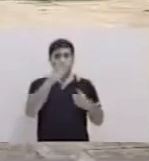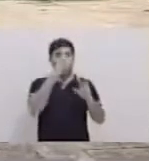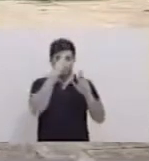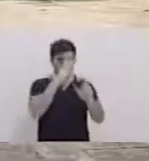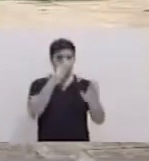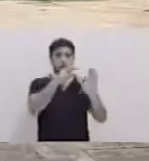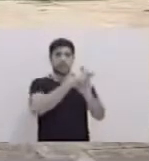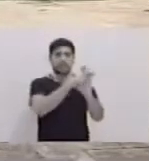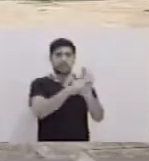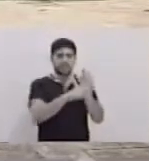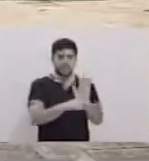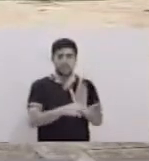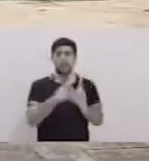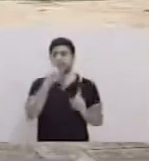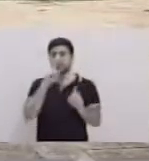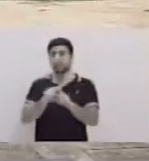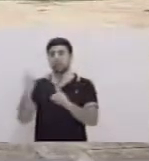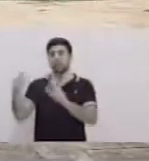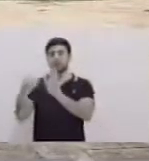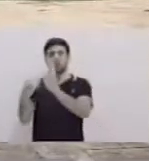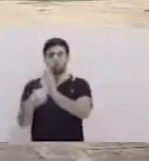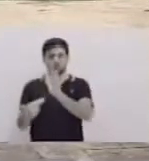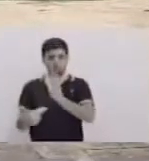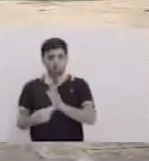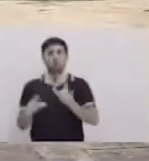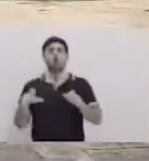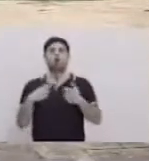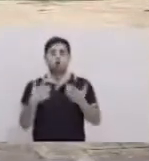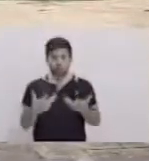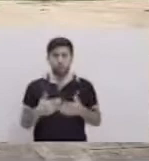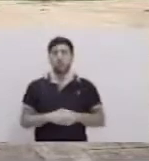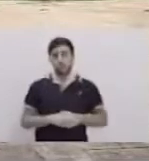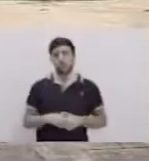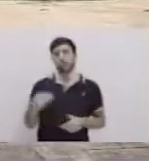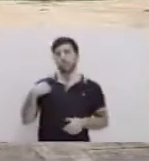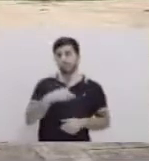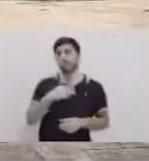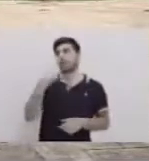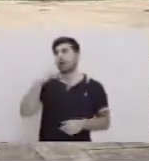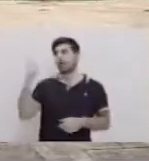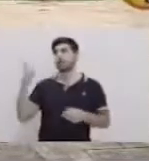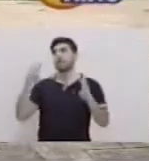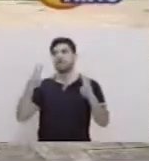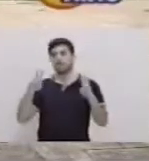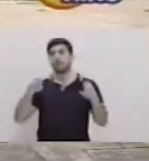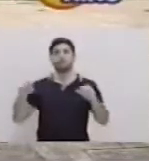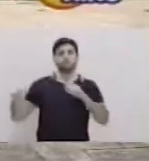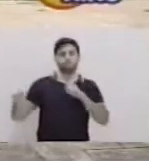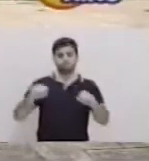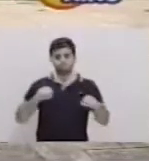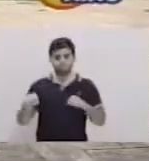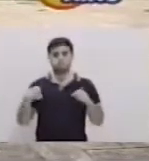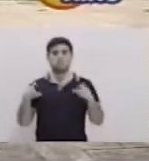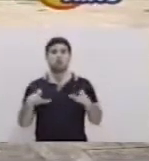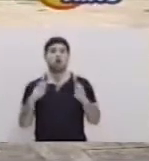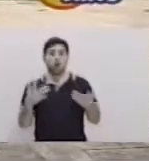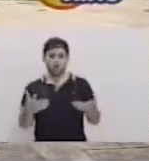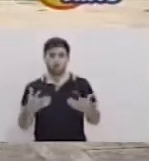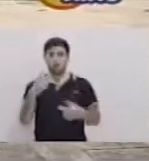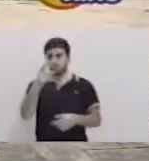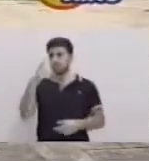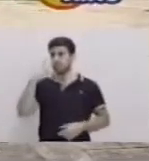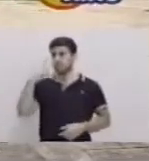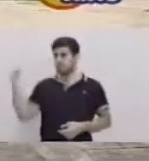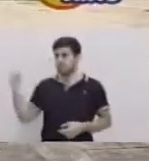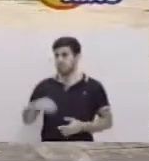juegos. Antes de iniciar con la actividad, déjenme decirles que vamos a trabajar con una dinámica. El día de hoy, como ustedes pueden ver, yo me encuentro